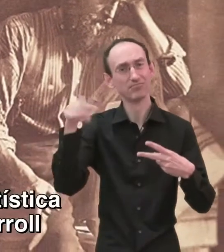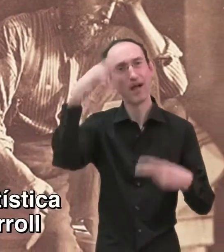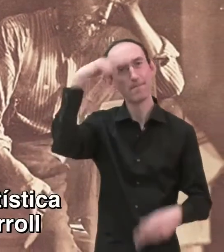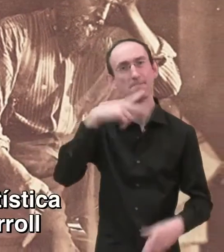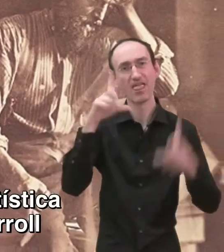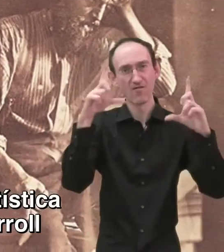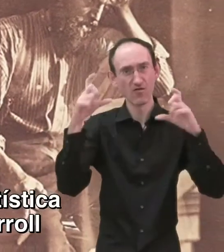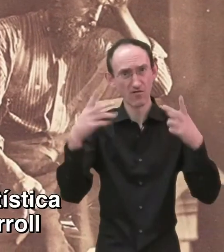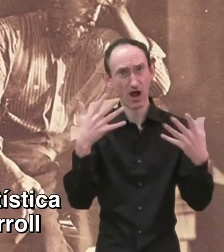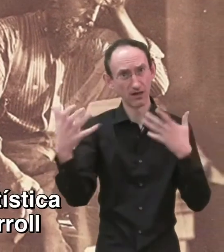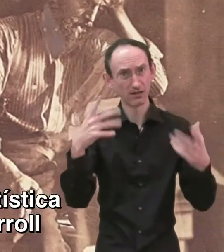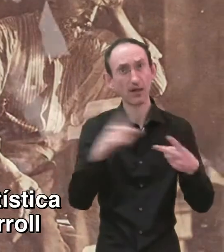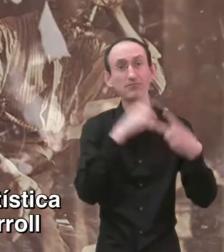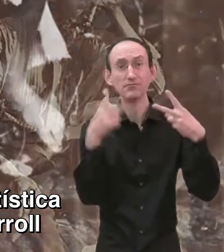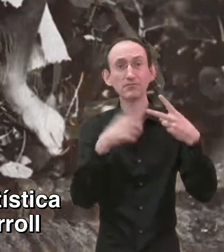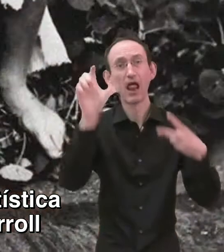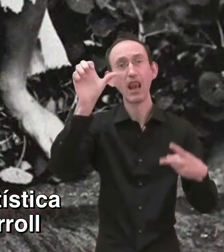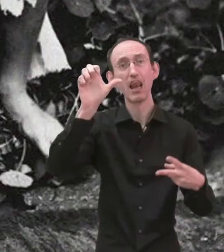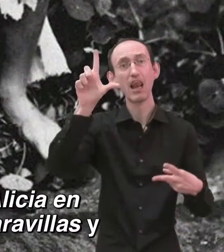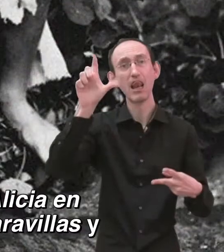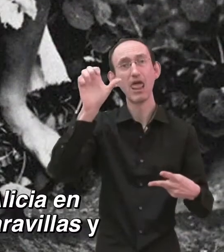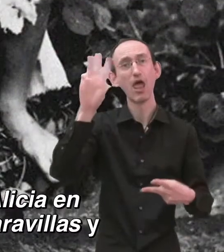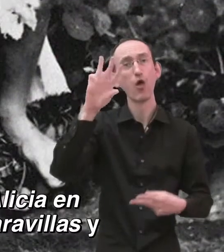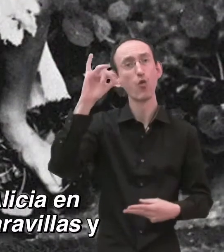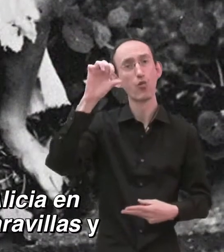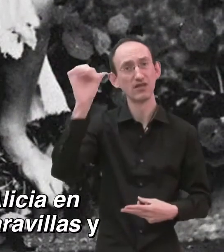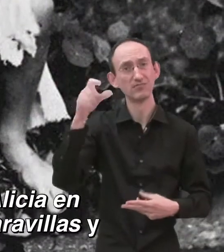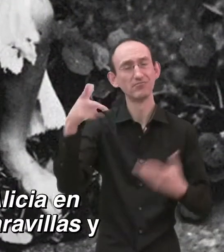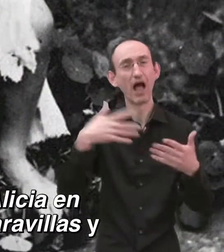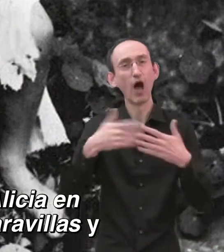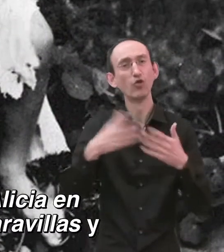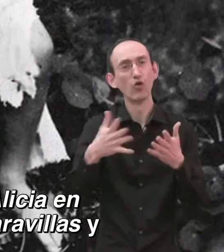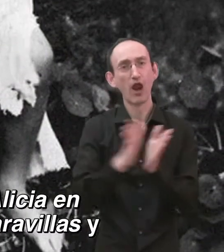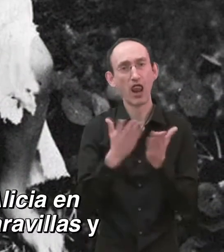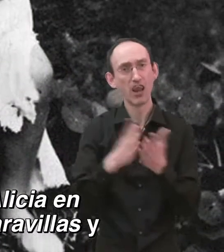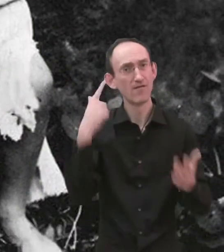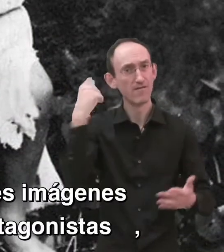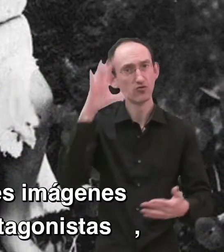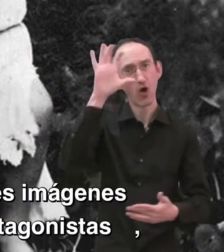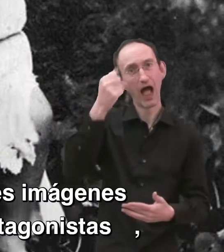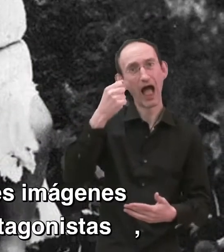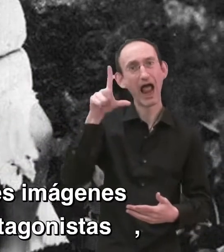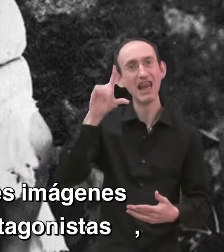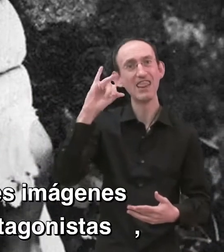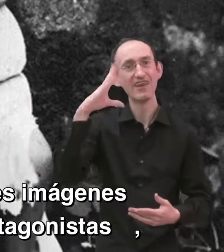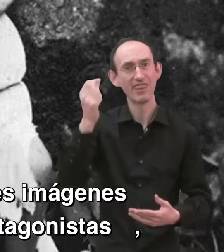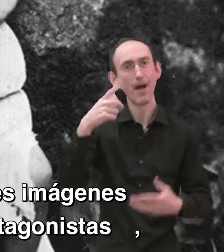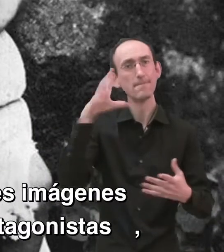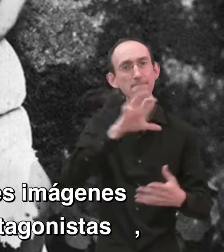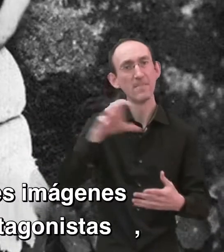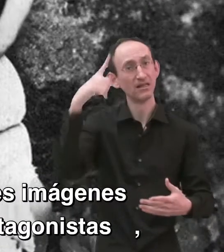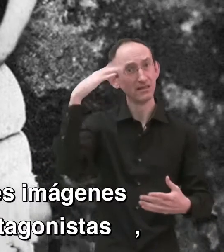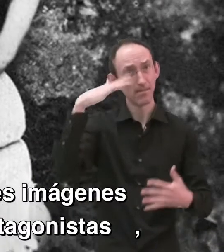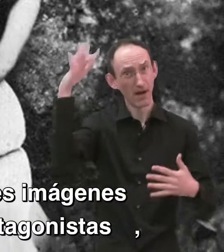padre de la fotografía artística, y Lewis Carroll, el autor de Alicia en el País de las Maravillas y creador de sublimes imágenes